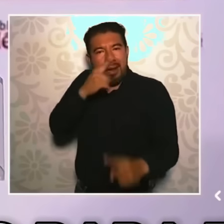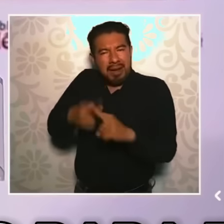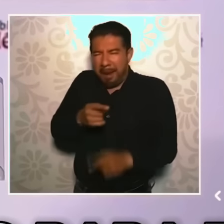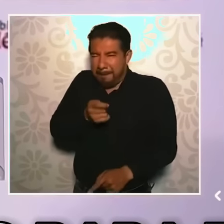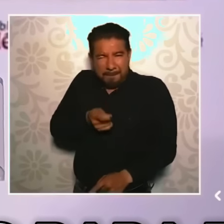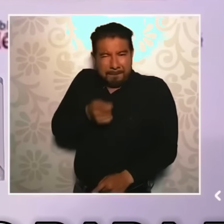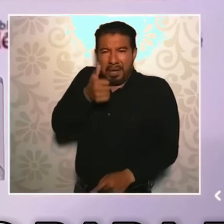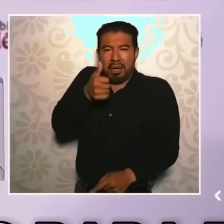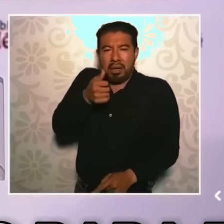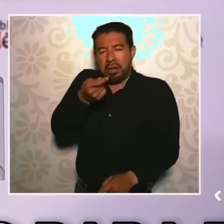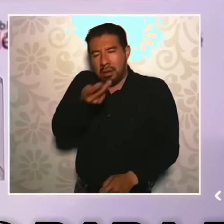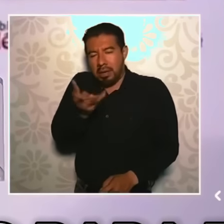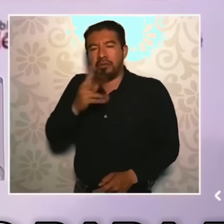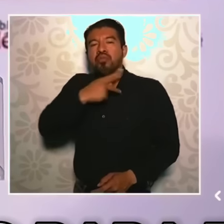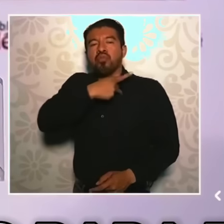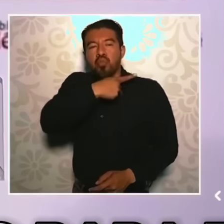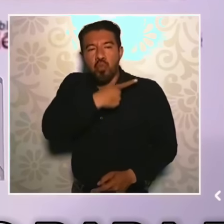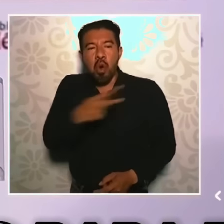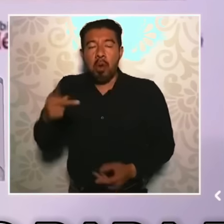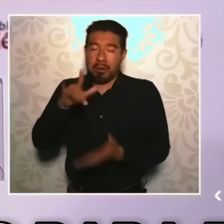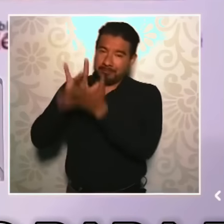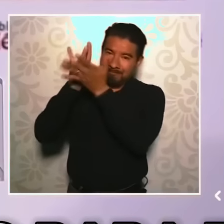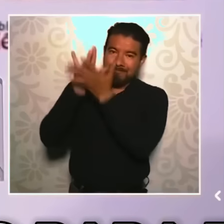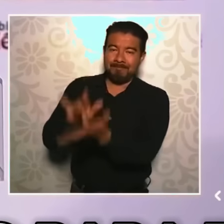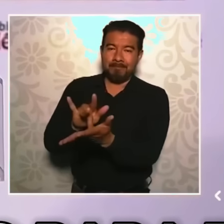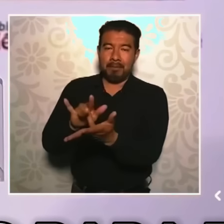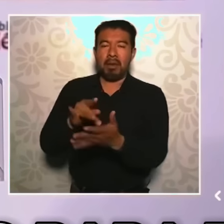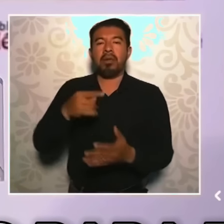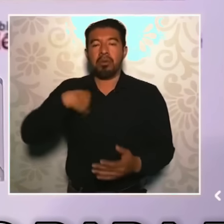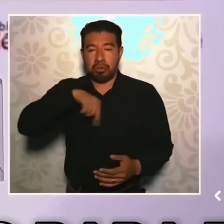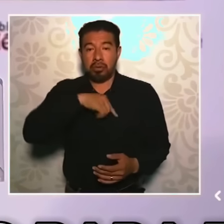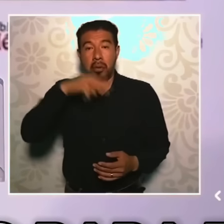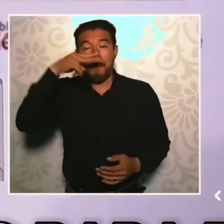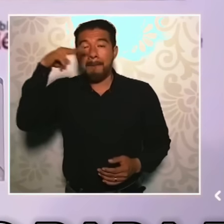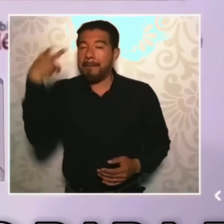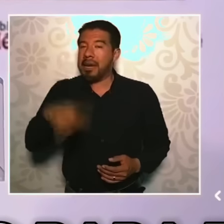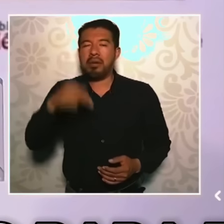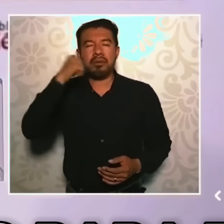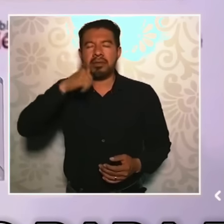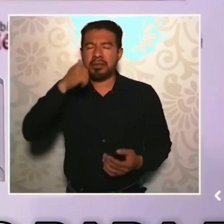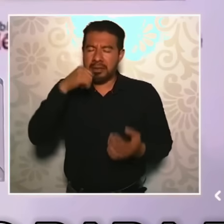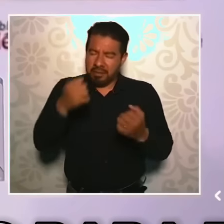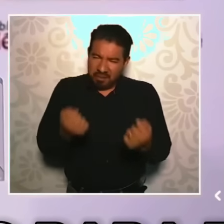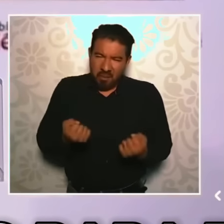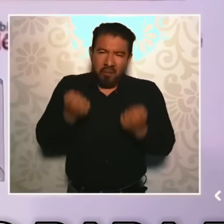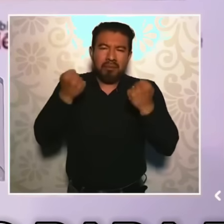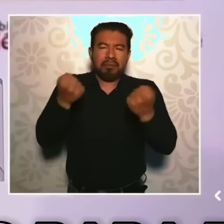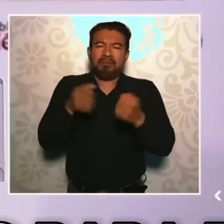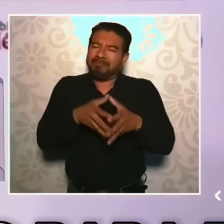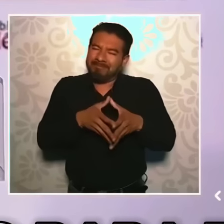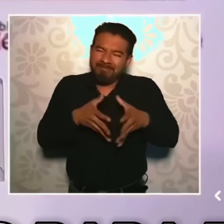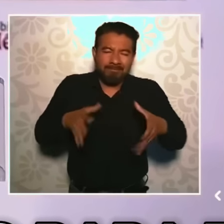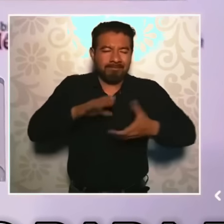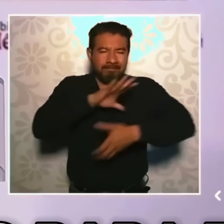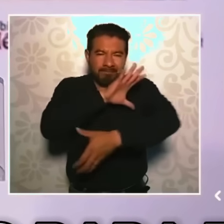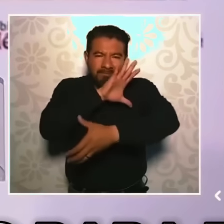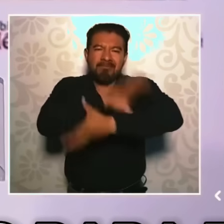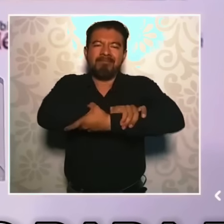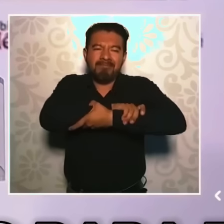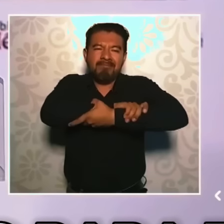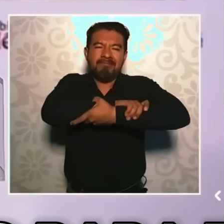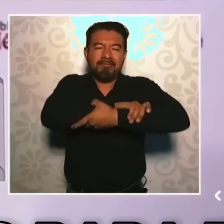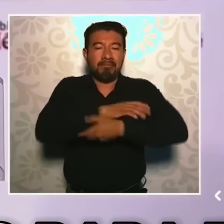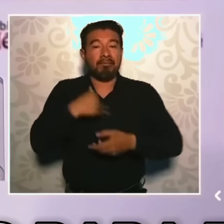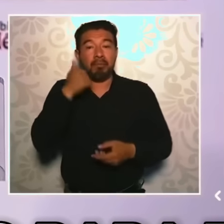es solidario, grandioso, y siempre le damos la mano a las familias, a los hermanos, a las